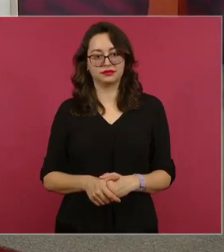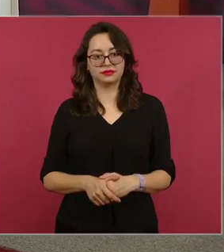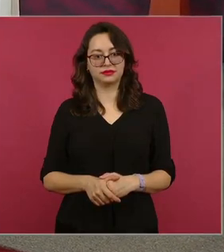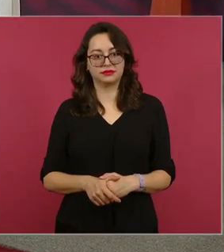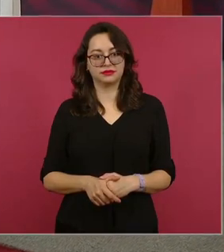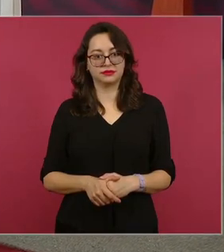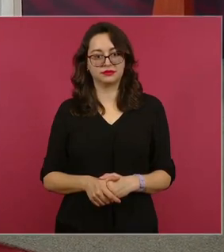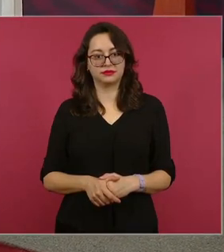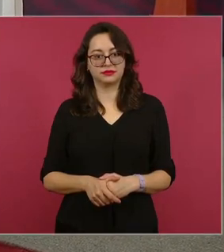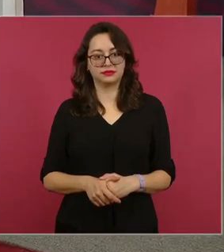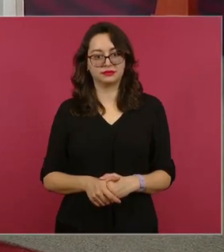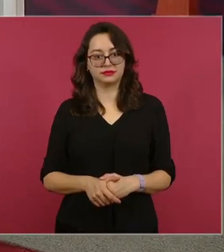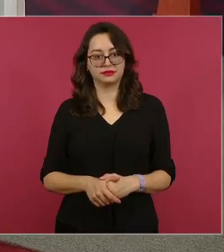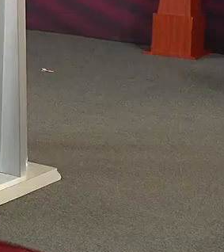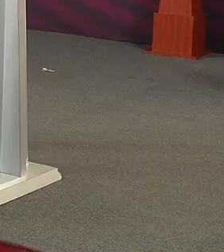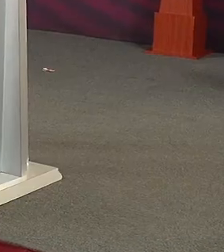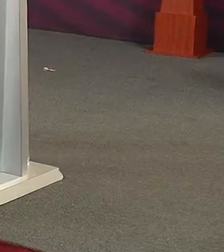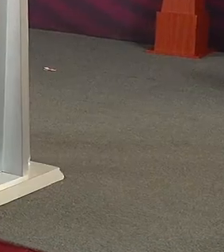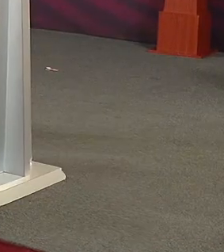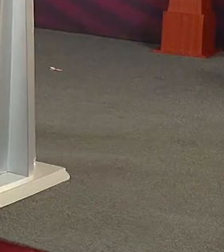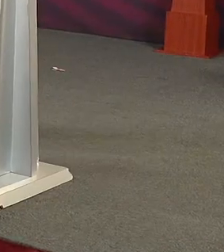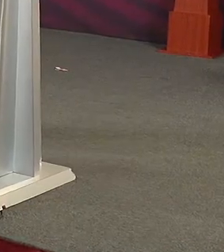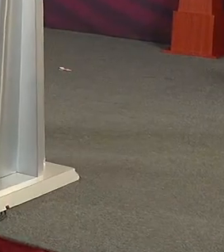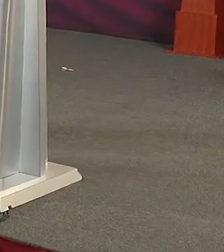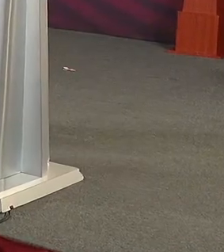Traigo muchos saludos, muchos saludos.